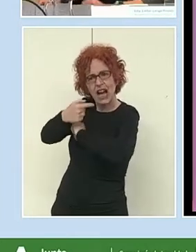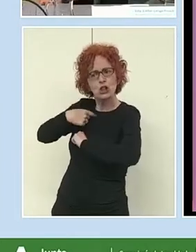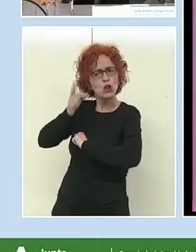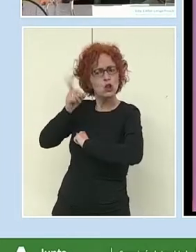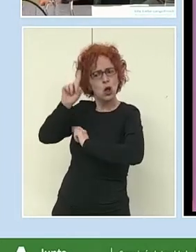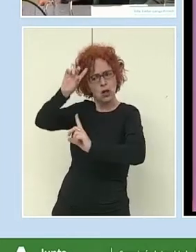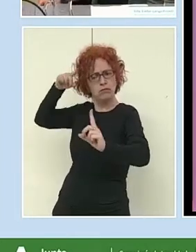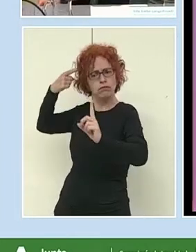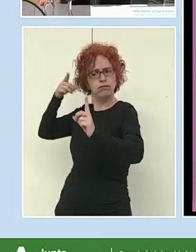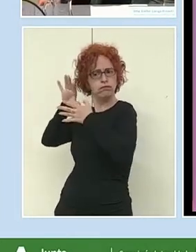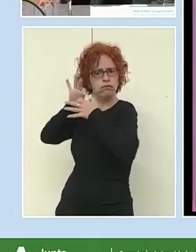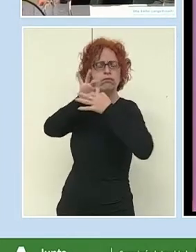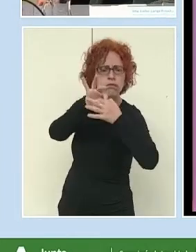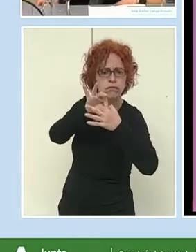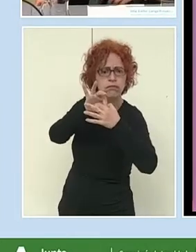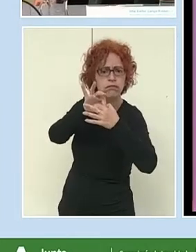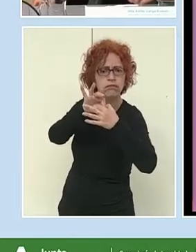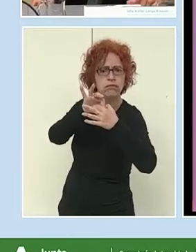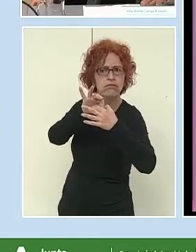vida profesional.